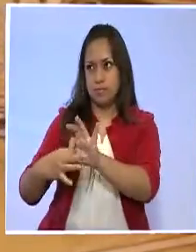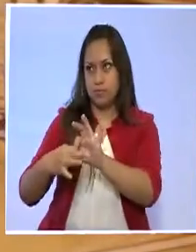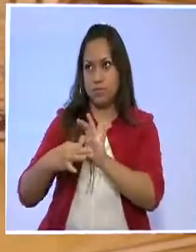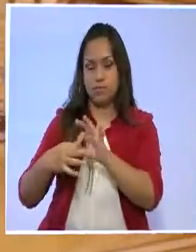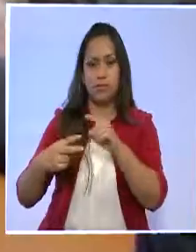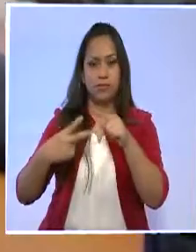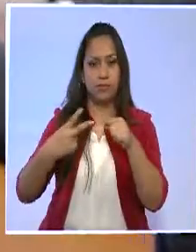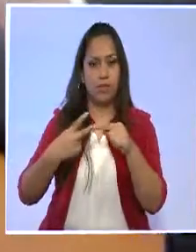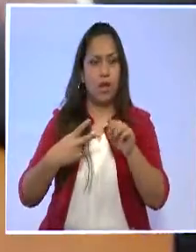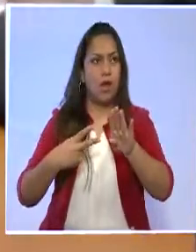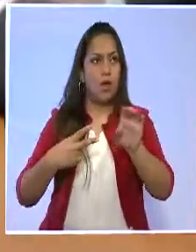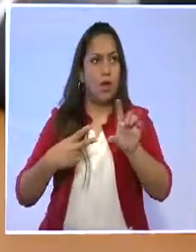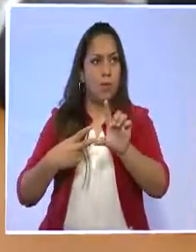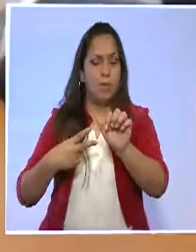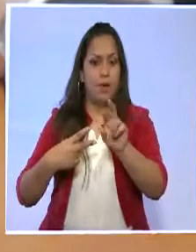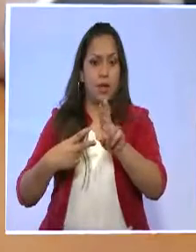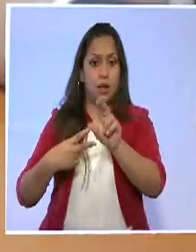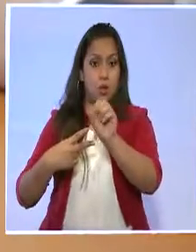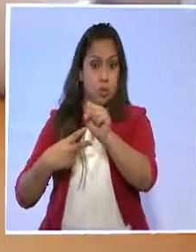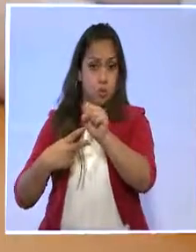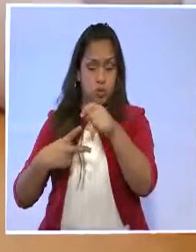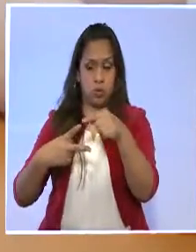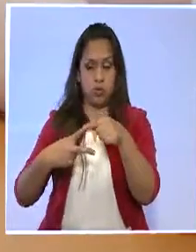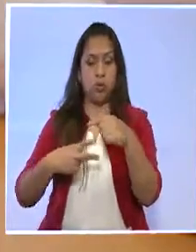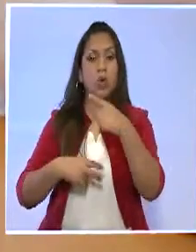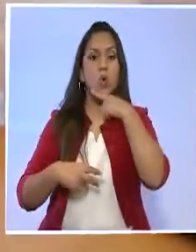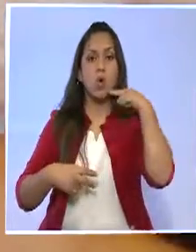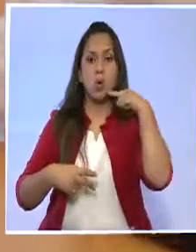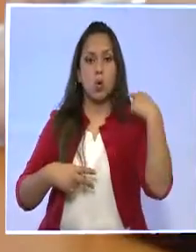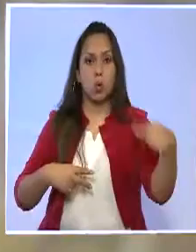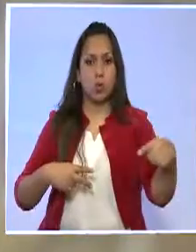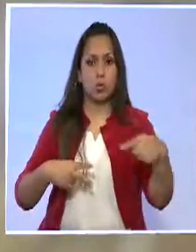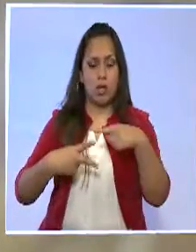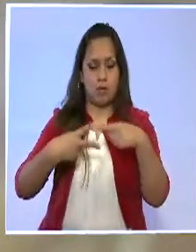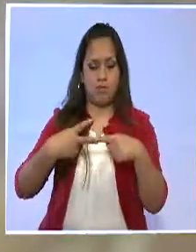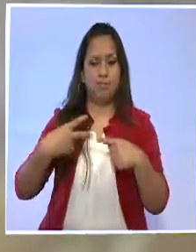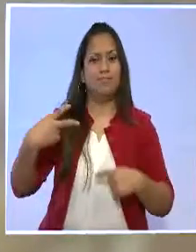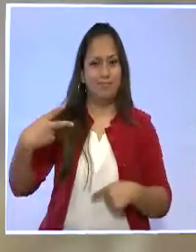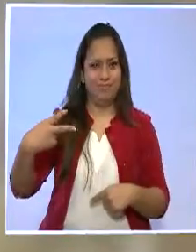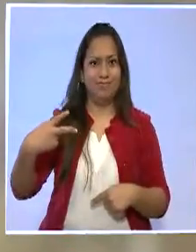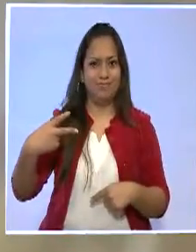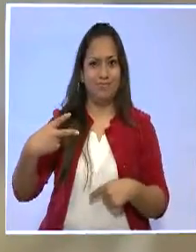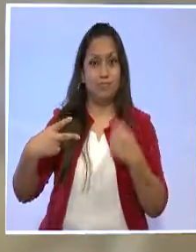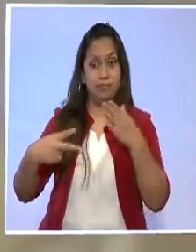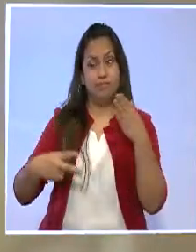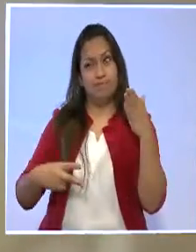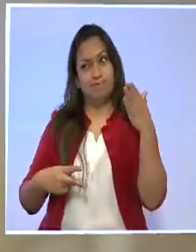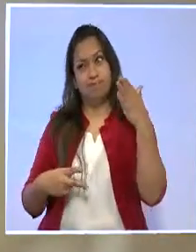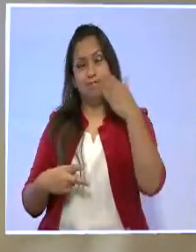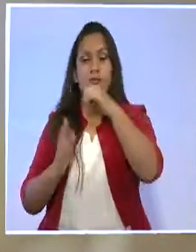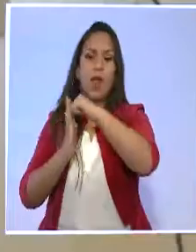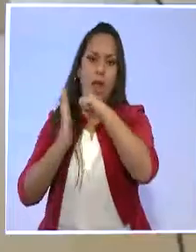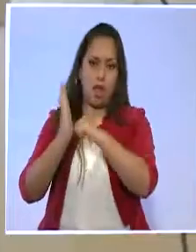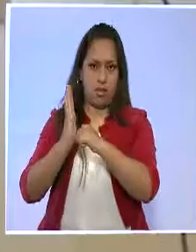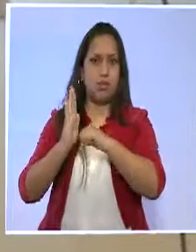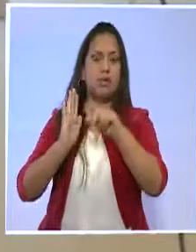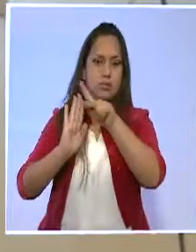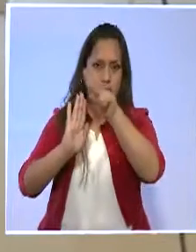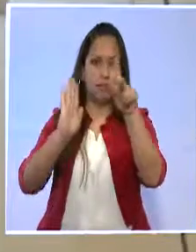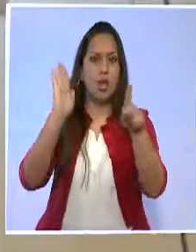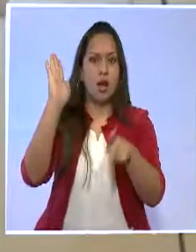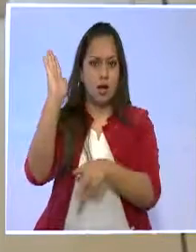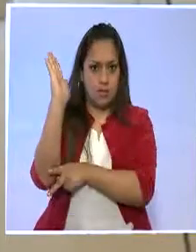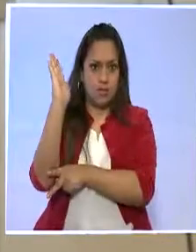belarrús y como es rusa ayn ambos países hemos podido ir directamente a cumplir no solamente agendas parlamentarias sino a fortalecer